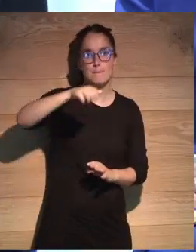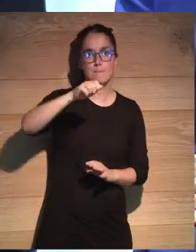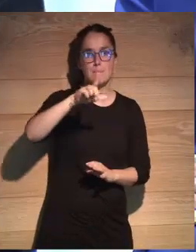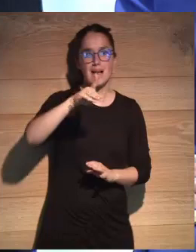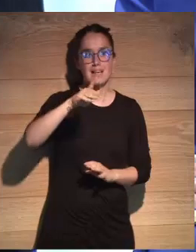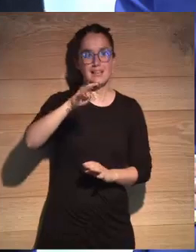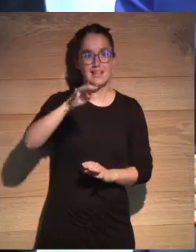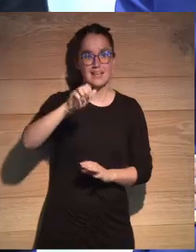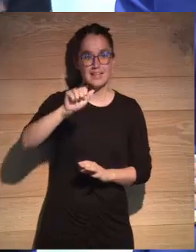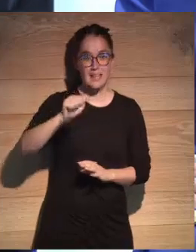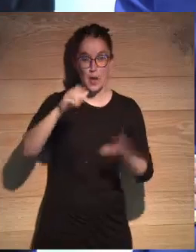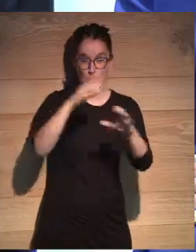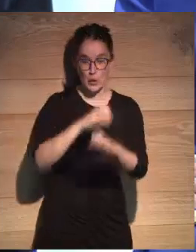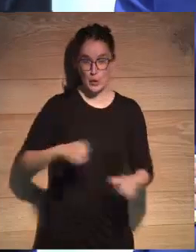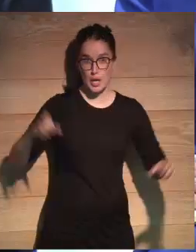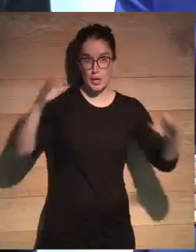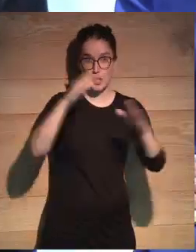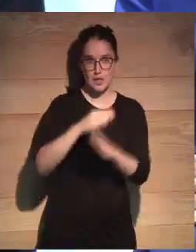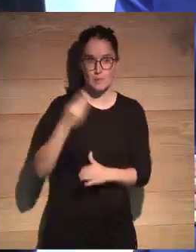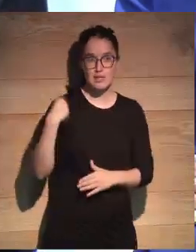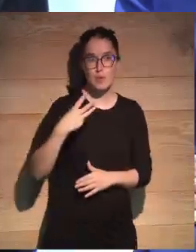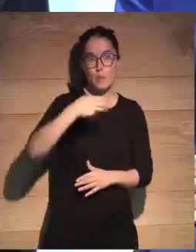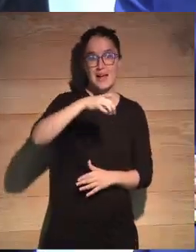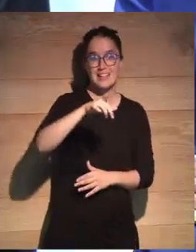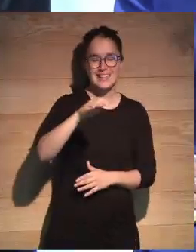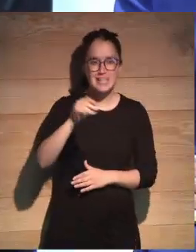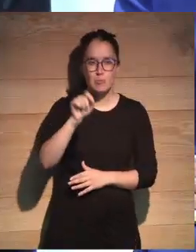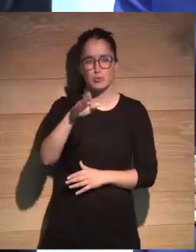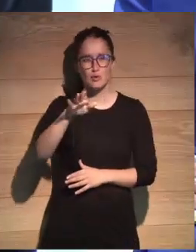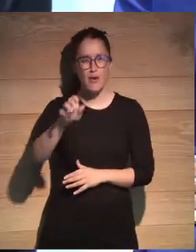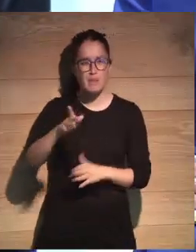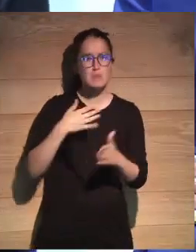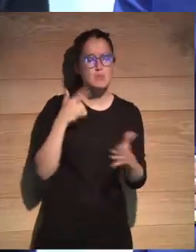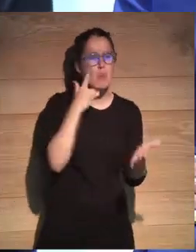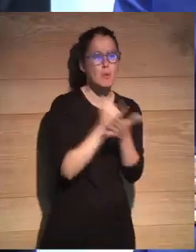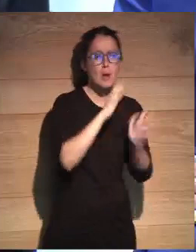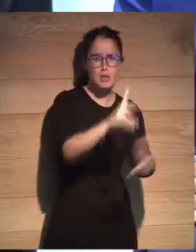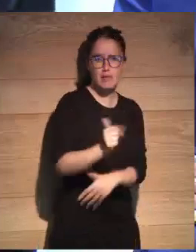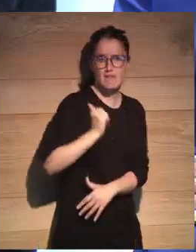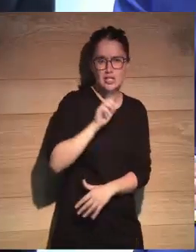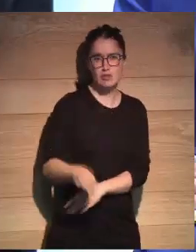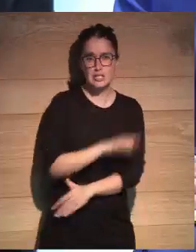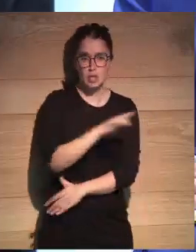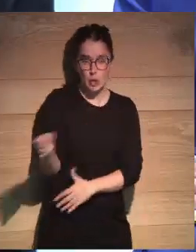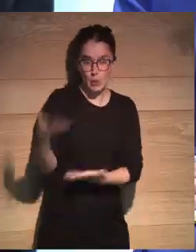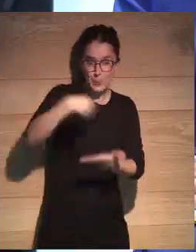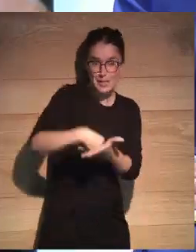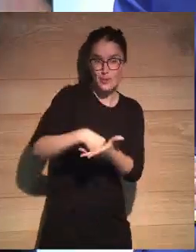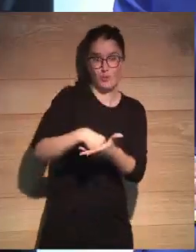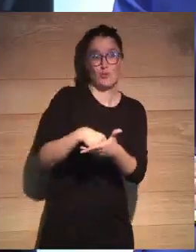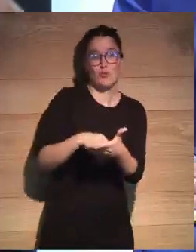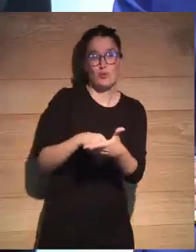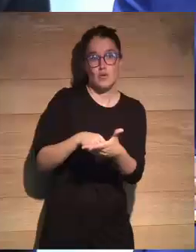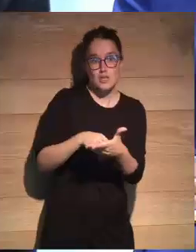que yo creo que es una muy buena noticia que los de maldita.es hayan incorporado a su cantera de productos, no